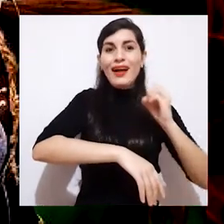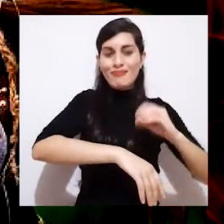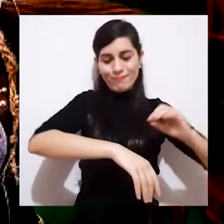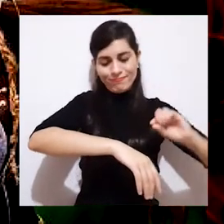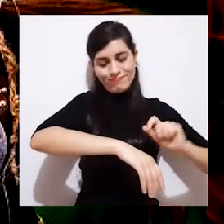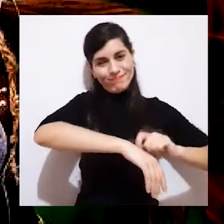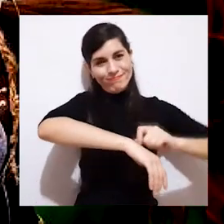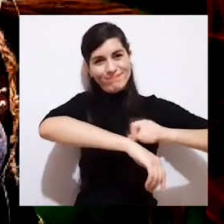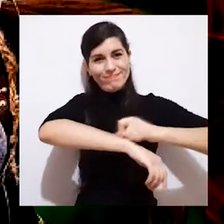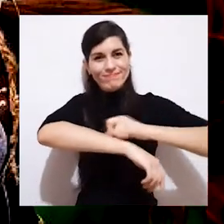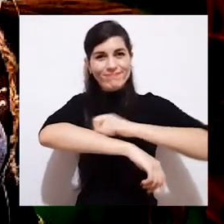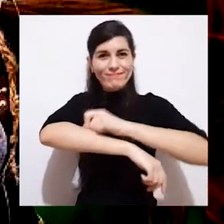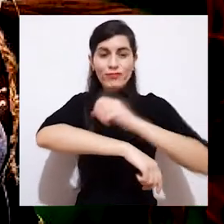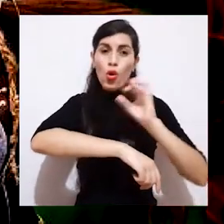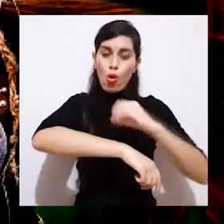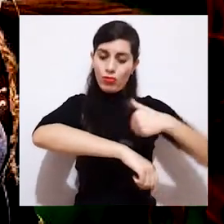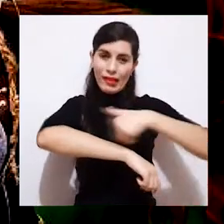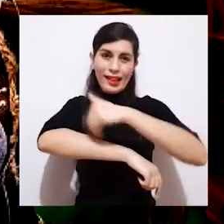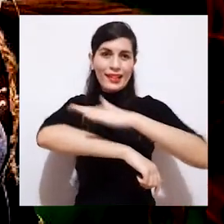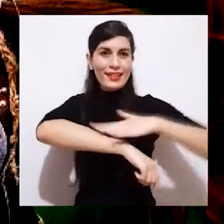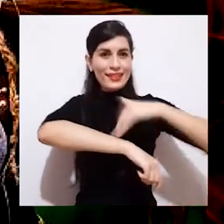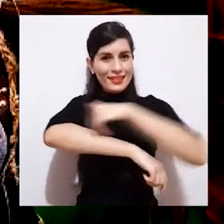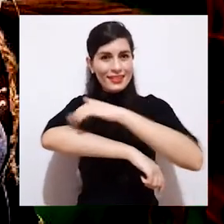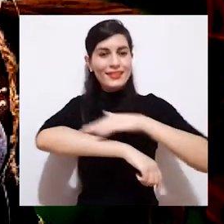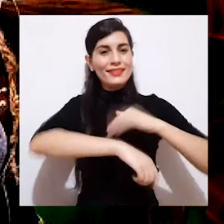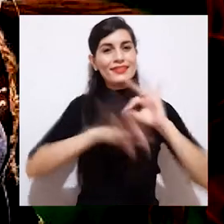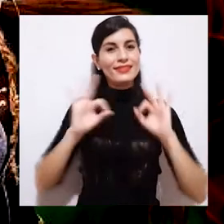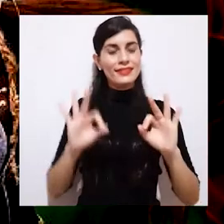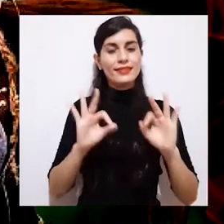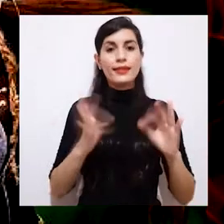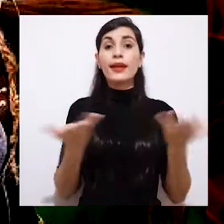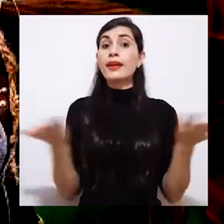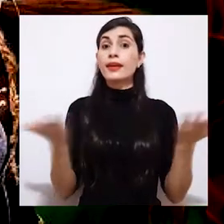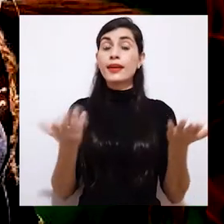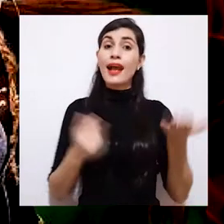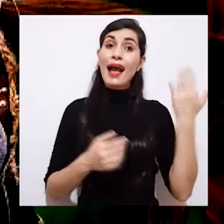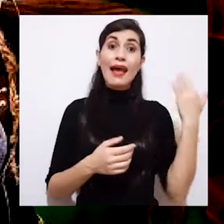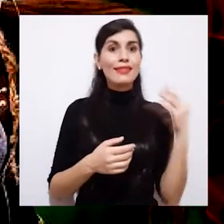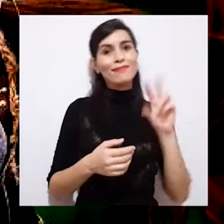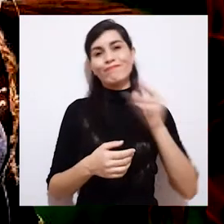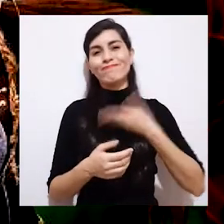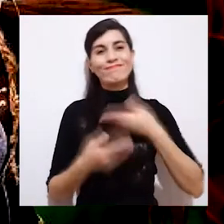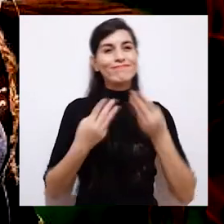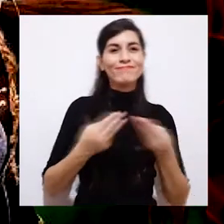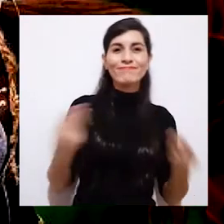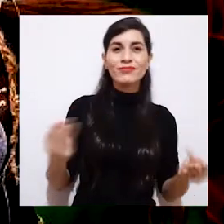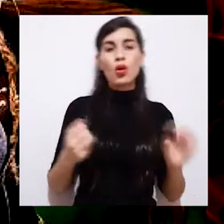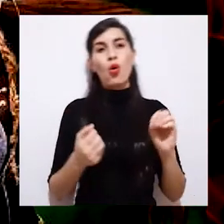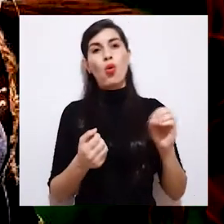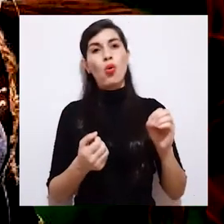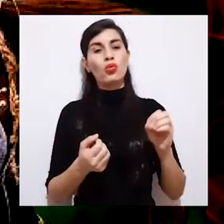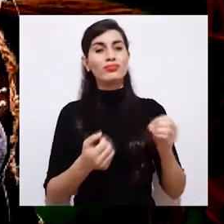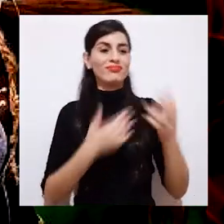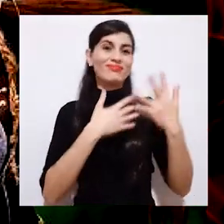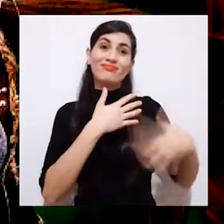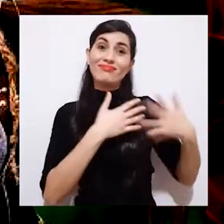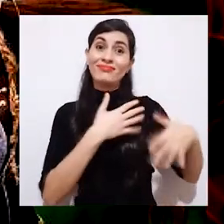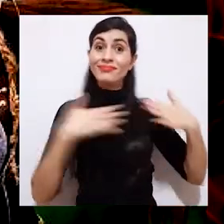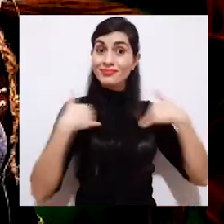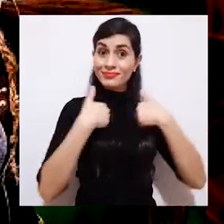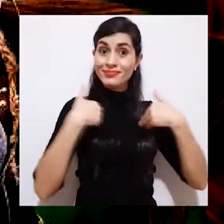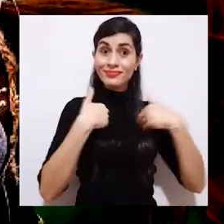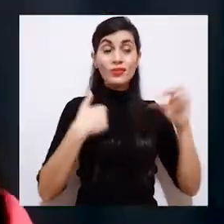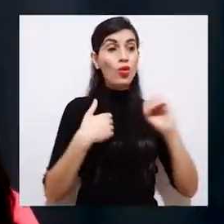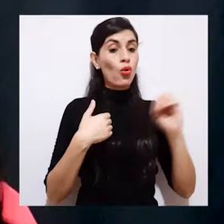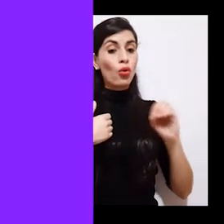Y bueno, en ese tiempo pues no tenían tantos recursos, entonces básicamente se utilizaba lo que es arcilla, sangre animal, ¿verdad? Cosas que en ese